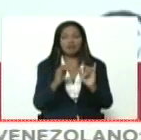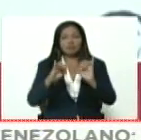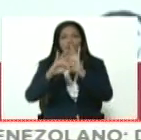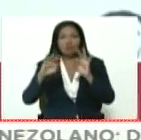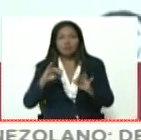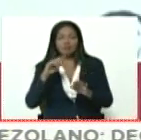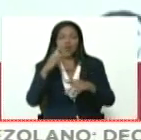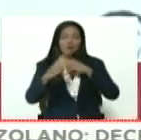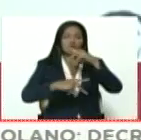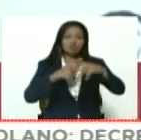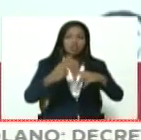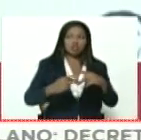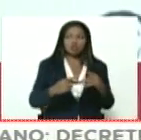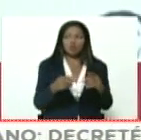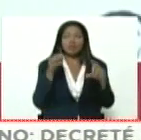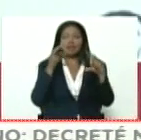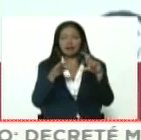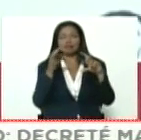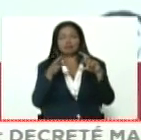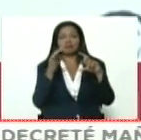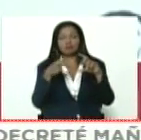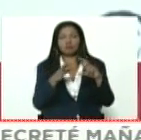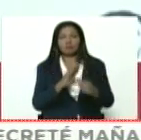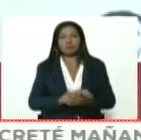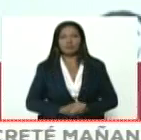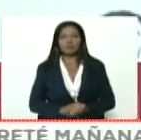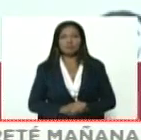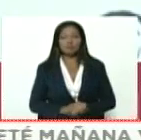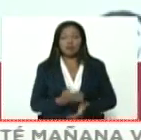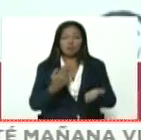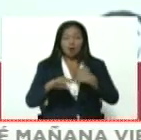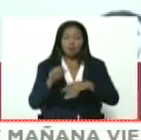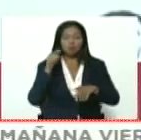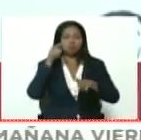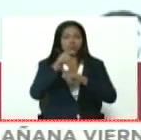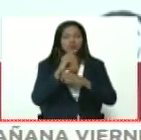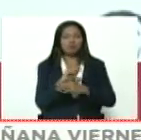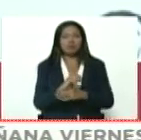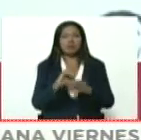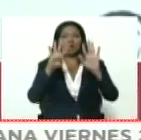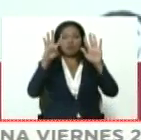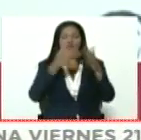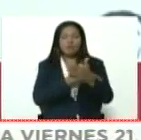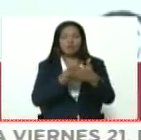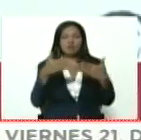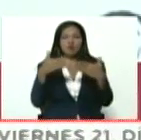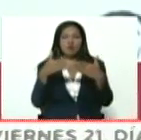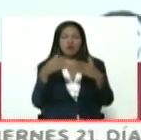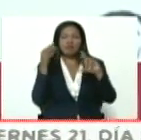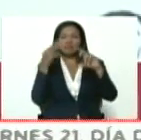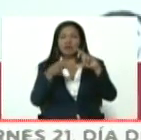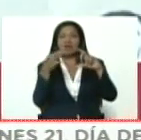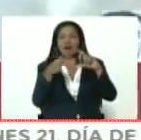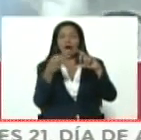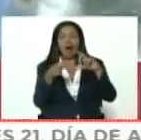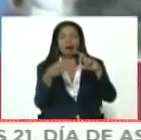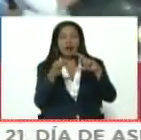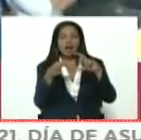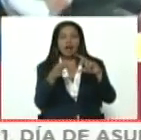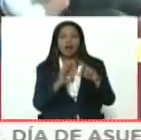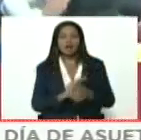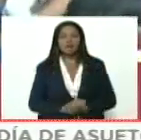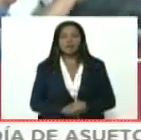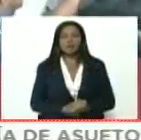aceleradamente en el proceso de carnetización. Vamos rumbo a los 9 millones de carnetizados y